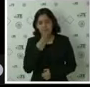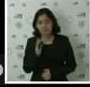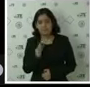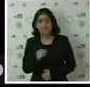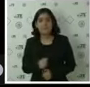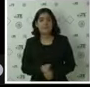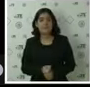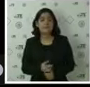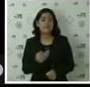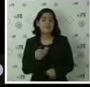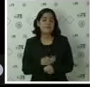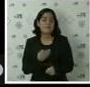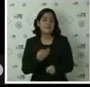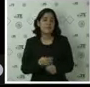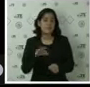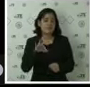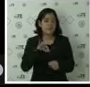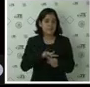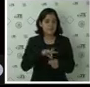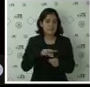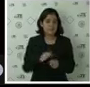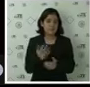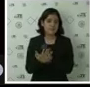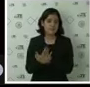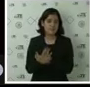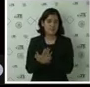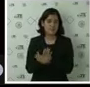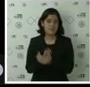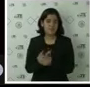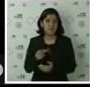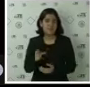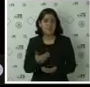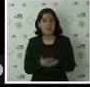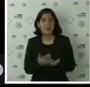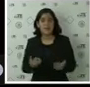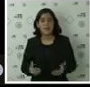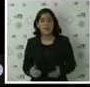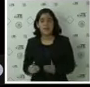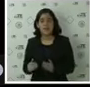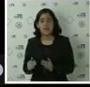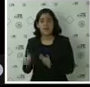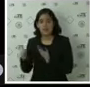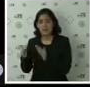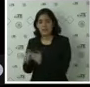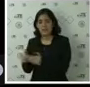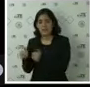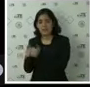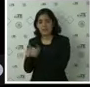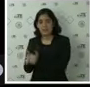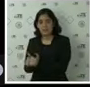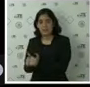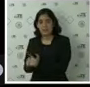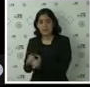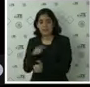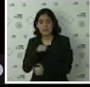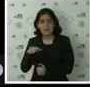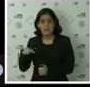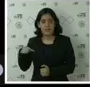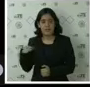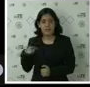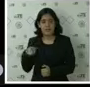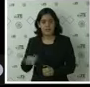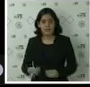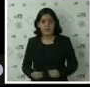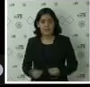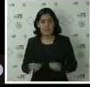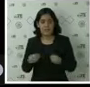lo mismo de siempre. Ahora que estamos en casa por la emergencia sanitaria, nuestras vidas pública y privada se encuentran separadas por una línea